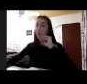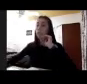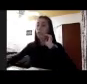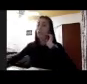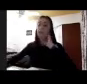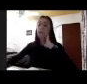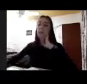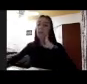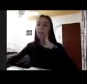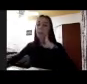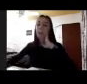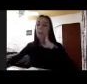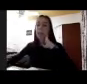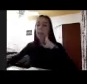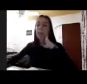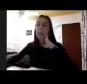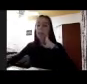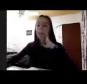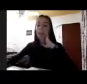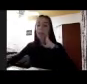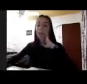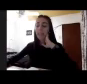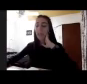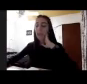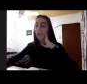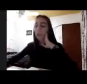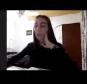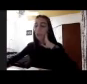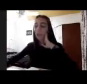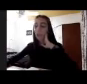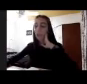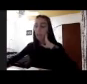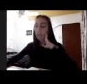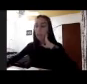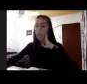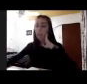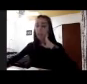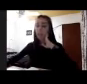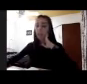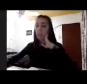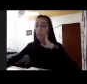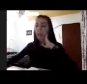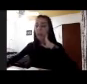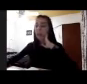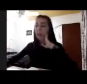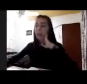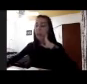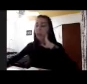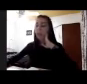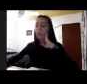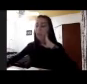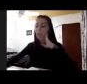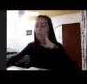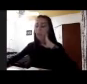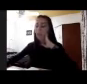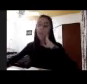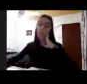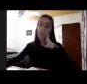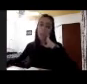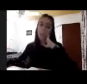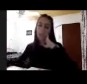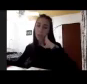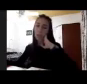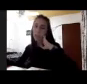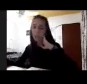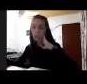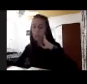Por ejemplo, yo lo que hice fue crear esta macro manzana, toda integrada, digamos, que también se conecta con